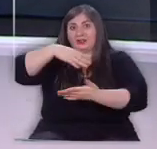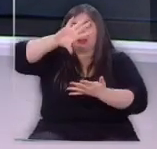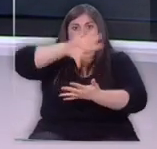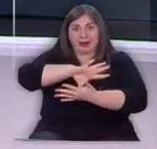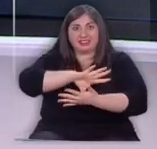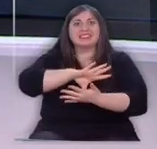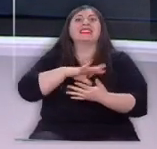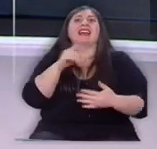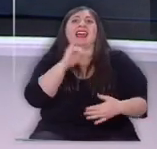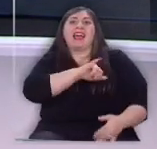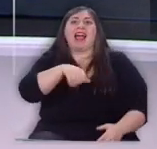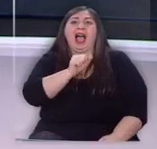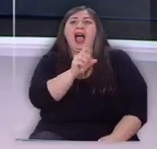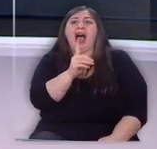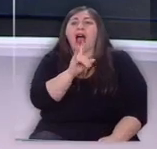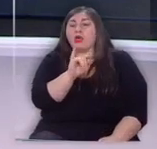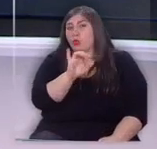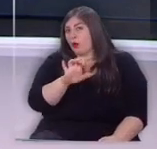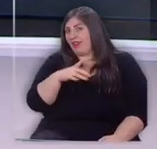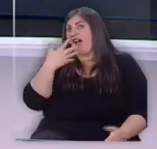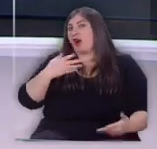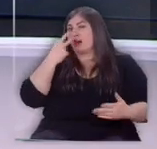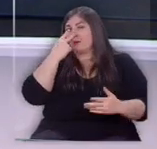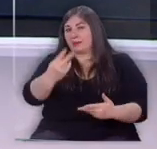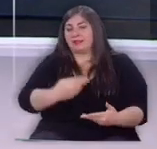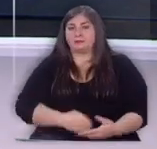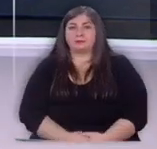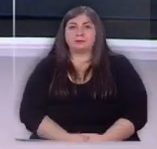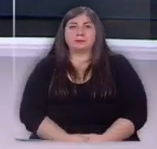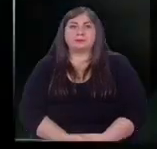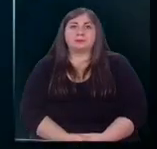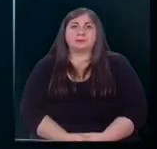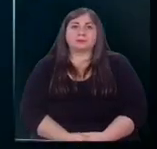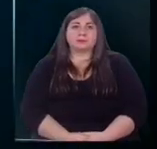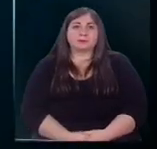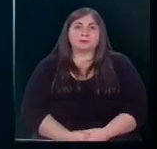Jaue. Lo ves en detalle en la siguiente nota. Mira.